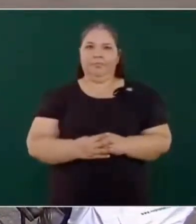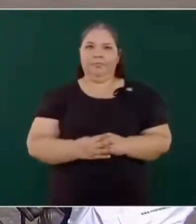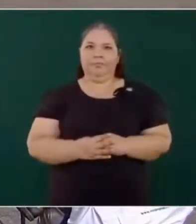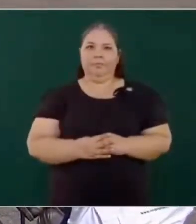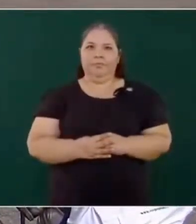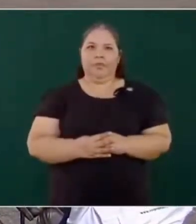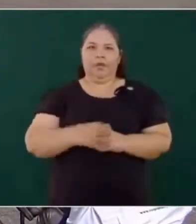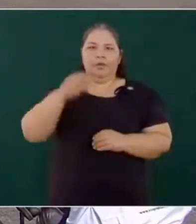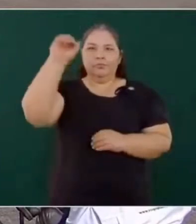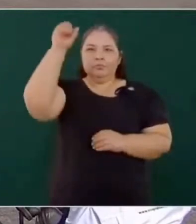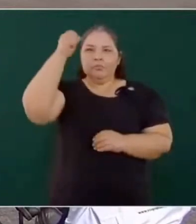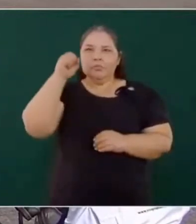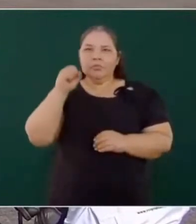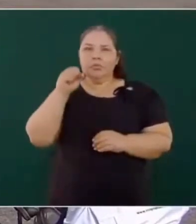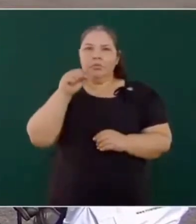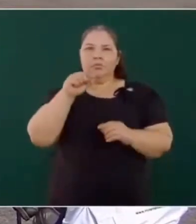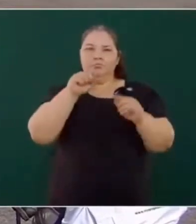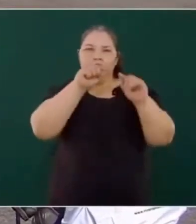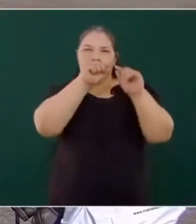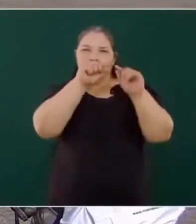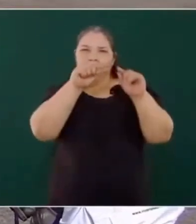Y Sinaloa debe estar.